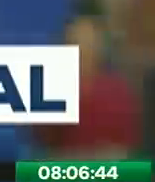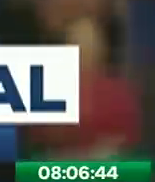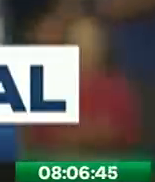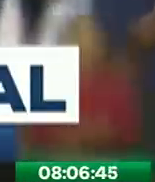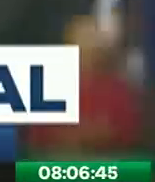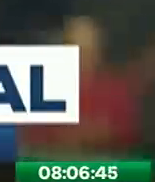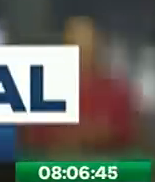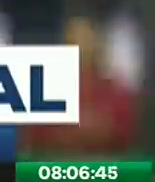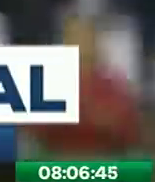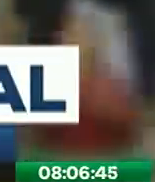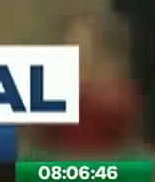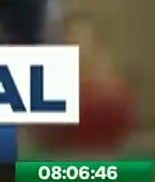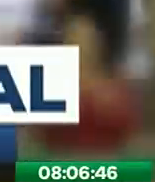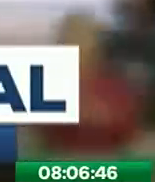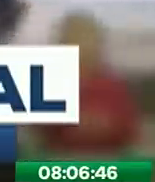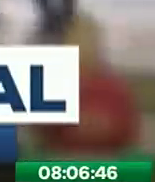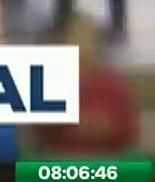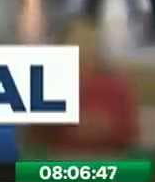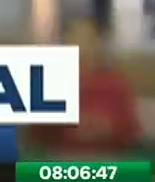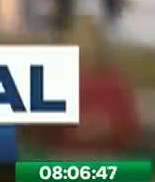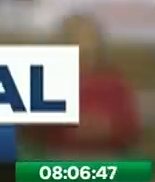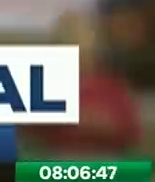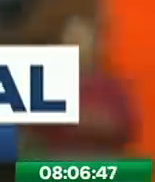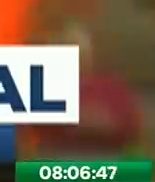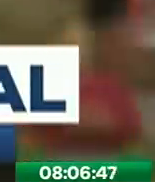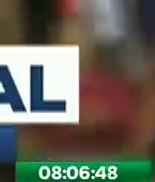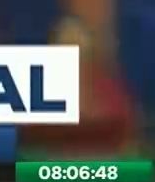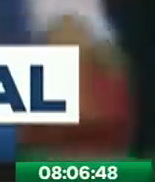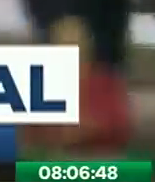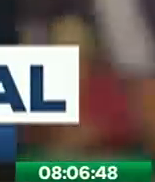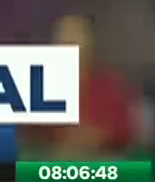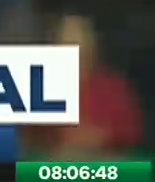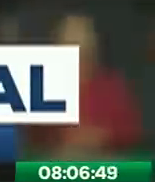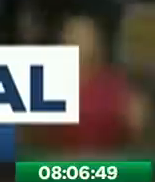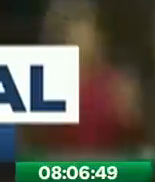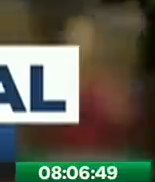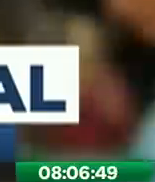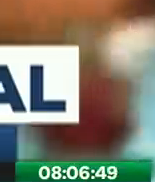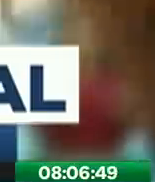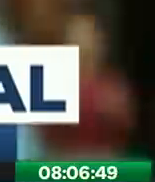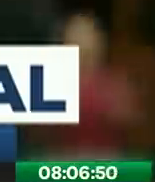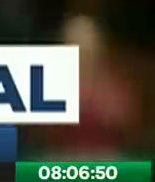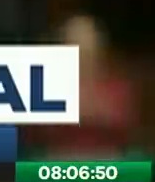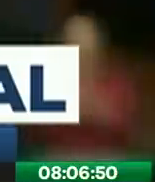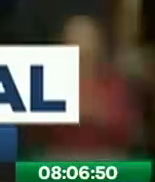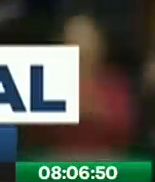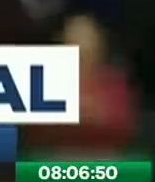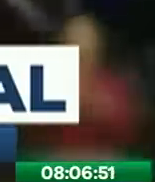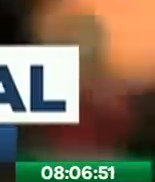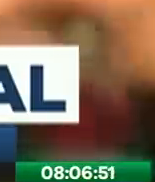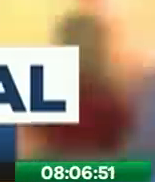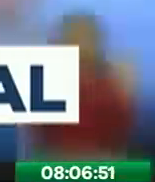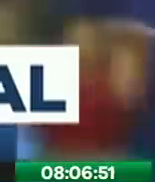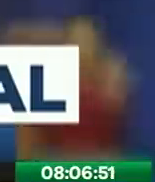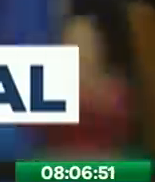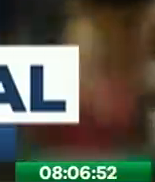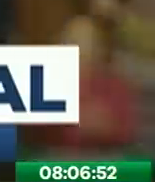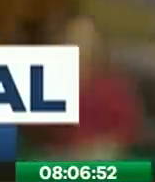George Capwell. Lo bueno es que no hubo desmanes, ¿eh? Lo bueno. Muy bien la hinchada.